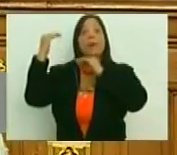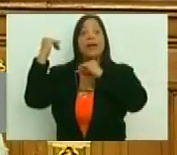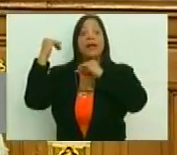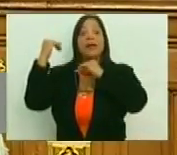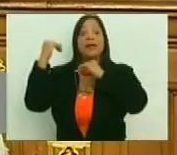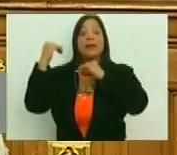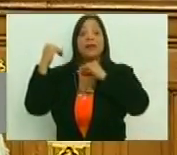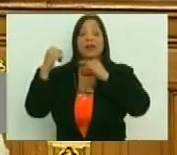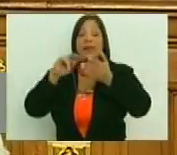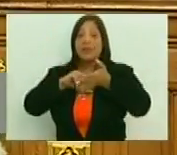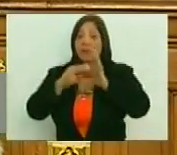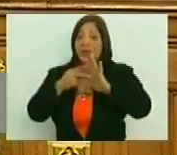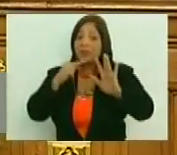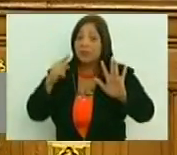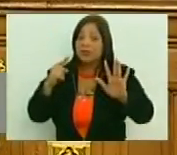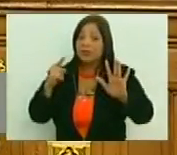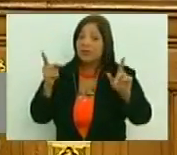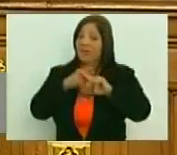una ilusión.